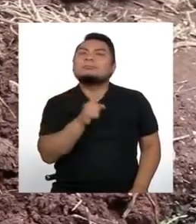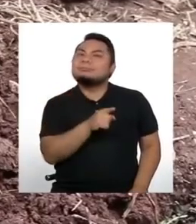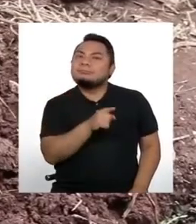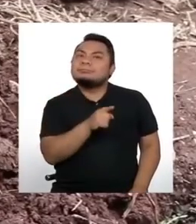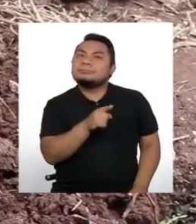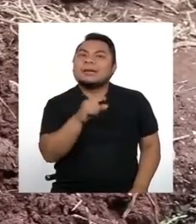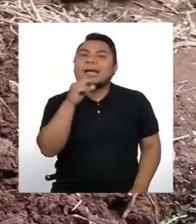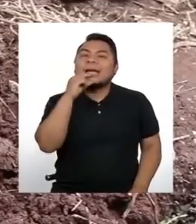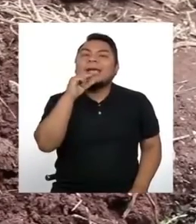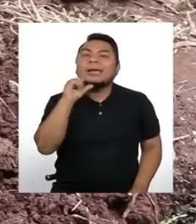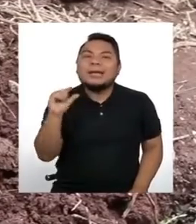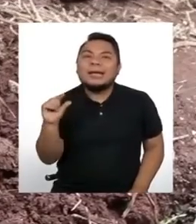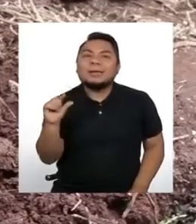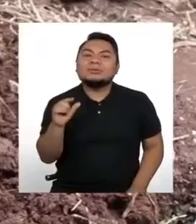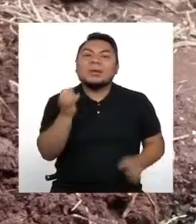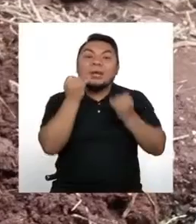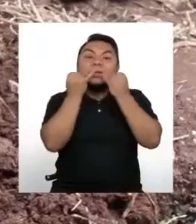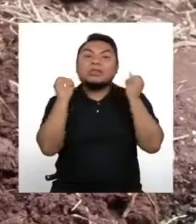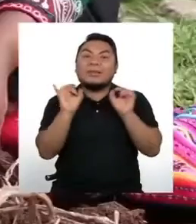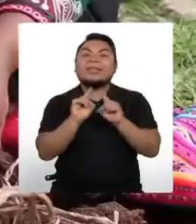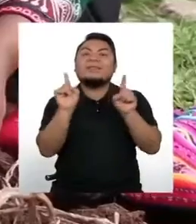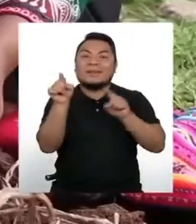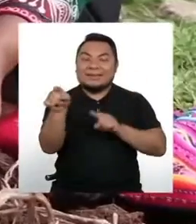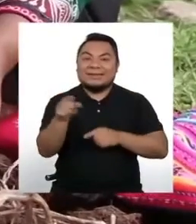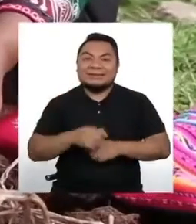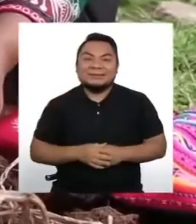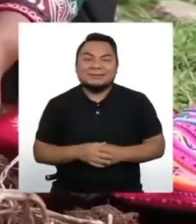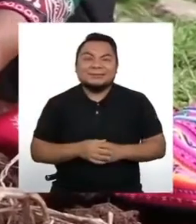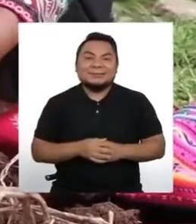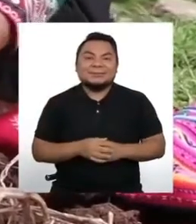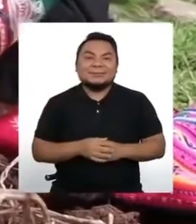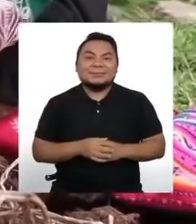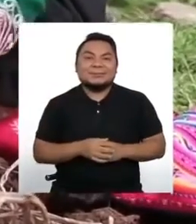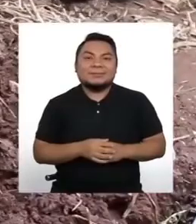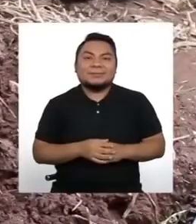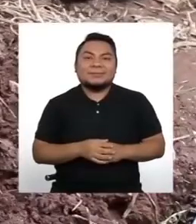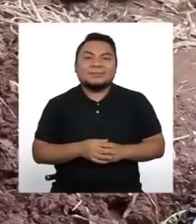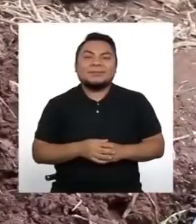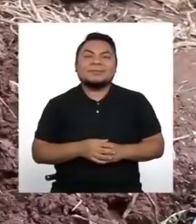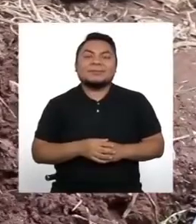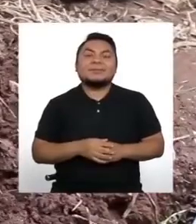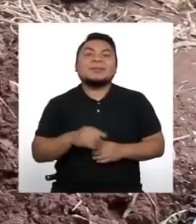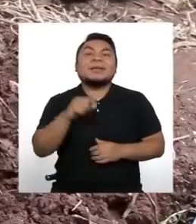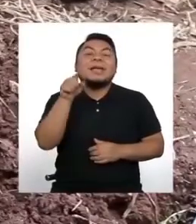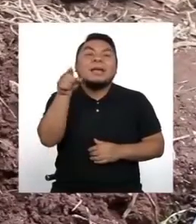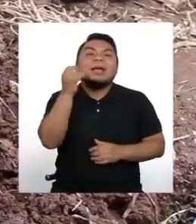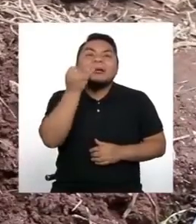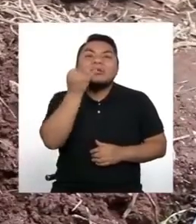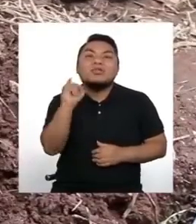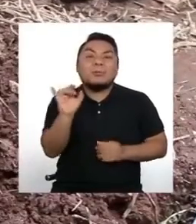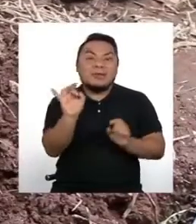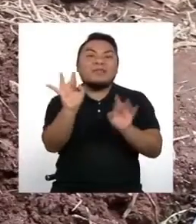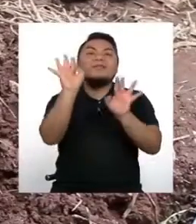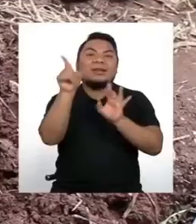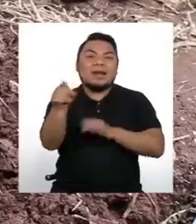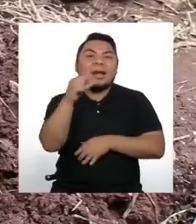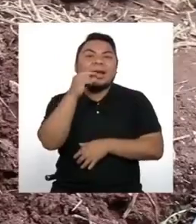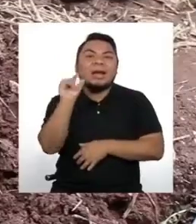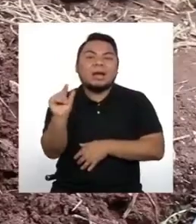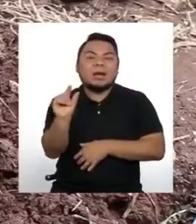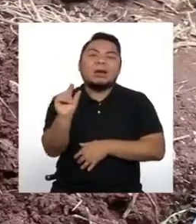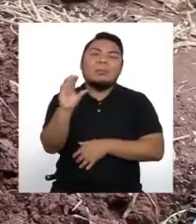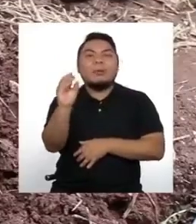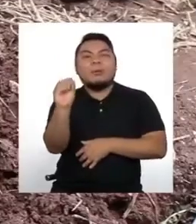papá me regaló. Mi casaca que me abriga del frío. Toda mi ropa limpia está y la